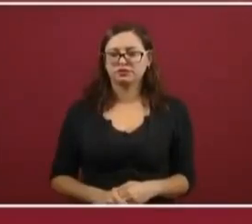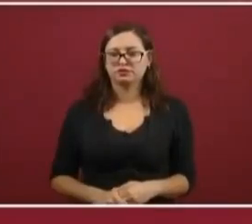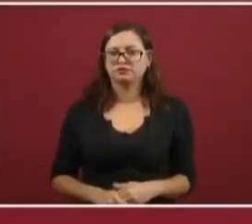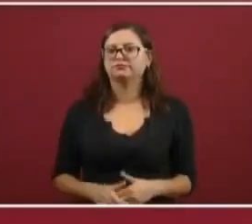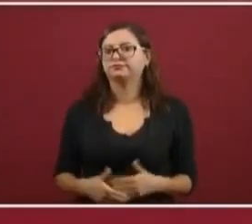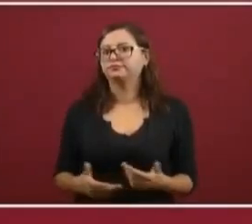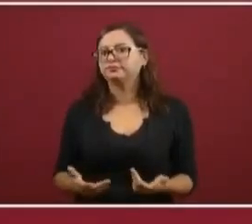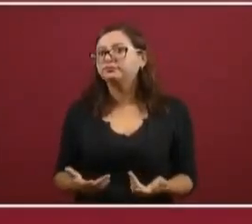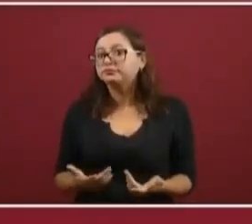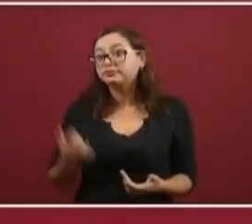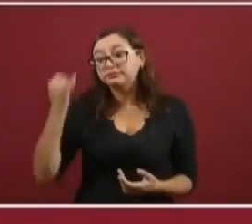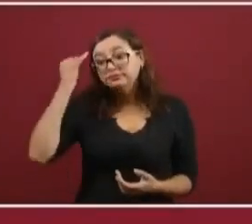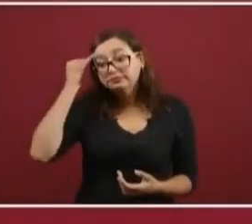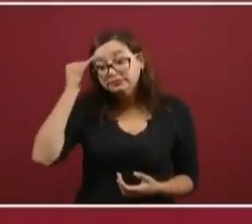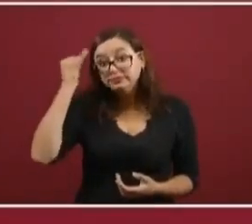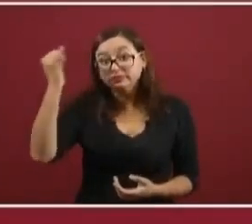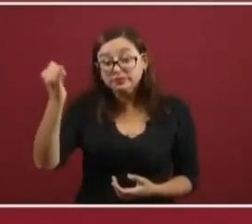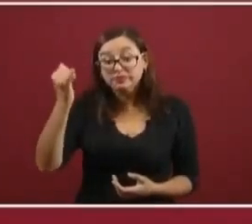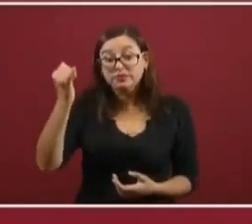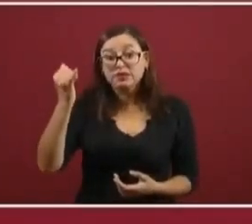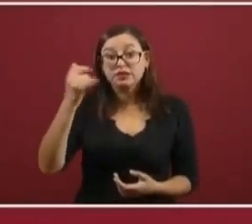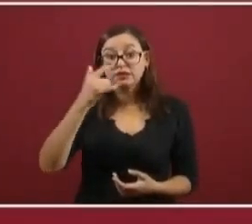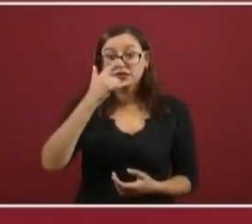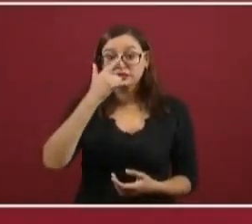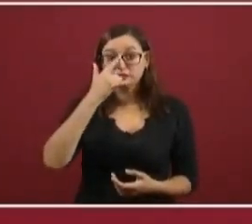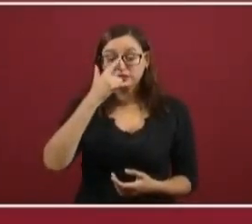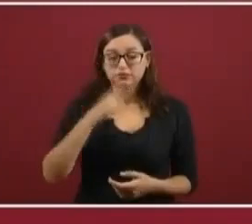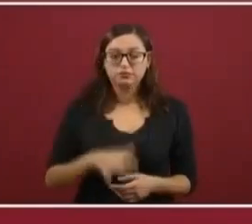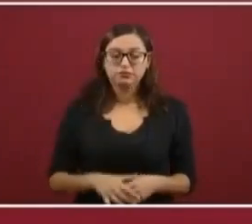se tratara de